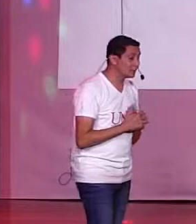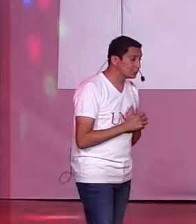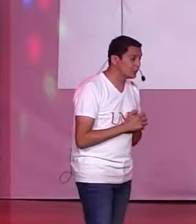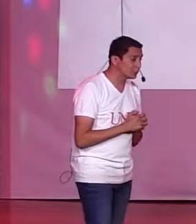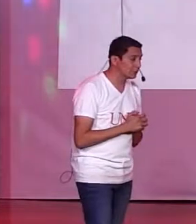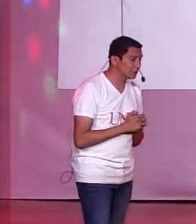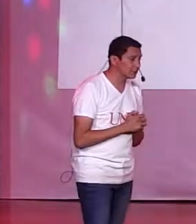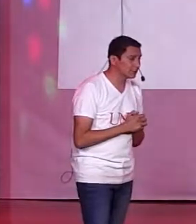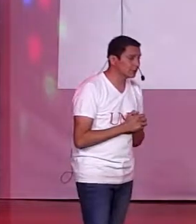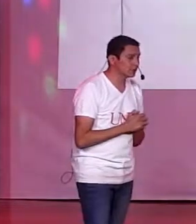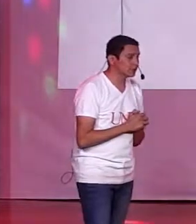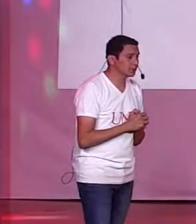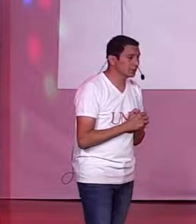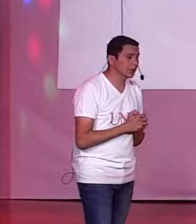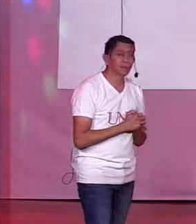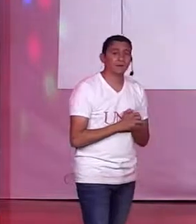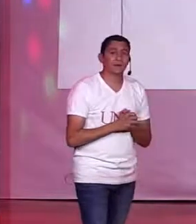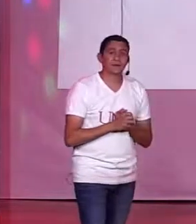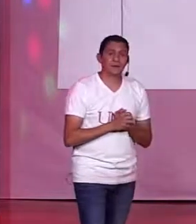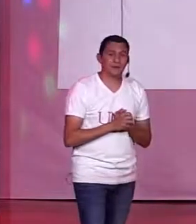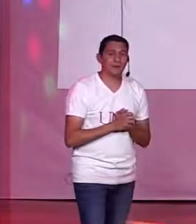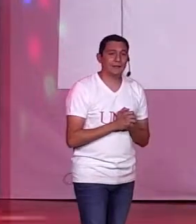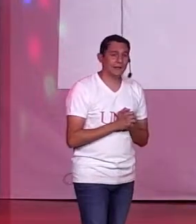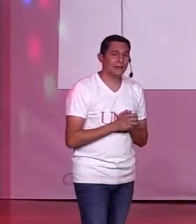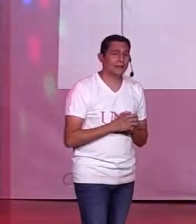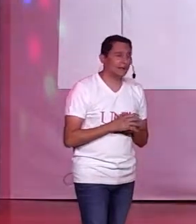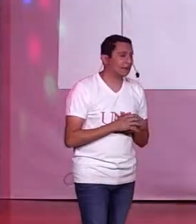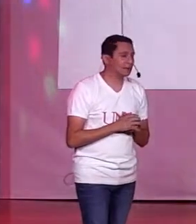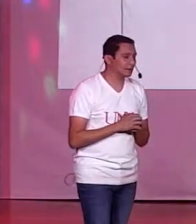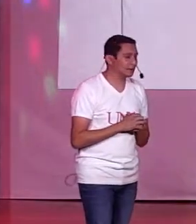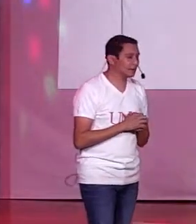¿Todavía nos quedamos un ratito más? Ok, ¿sí? Vamos a ver.